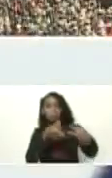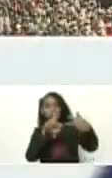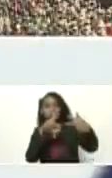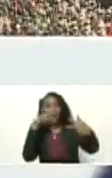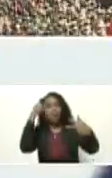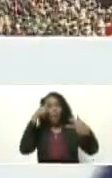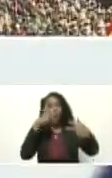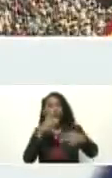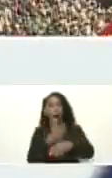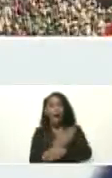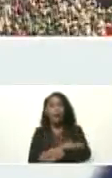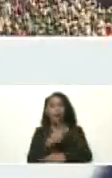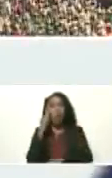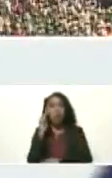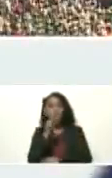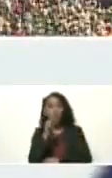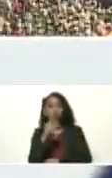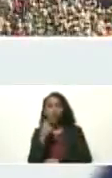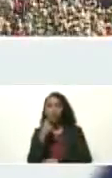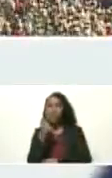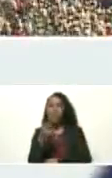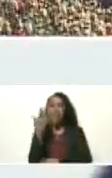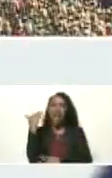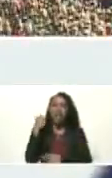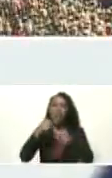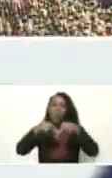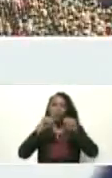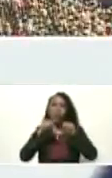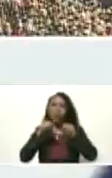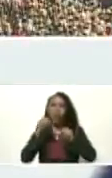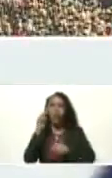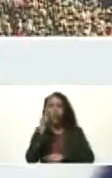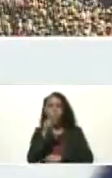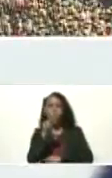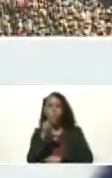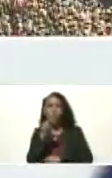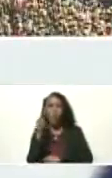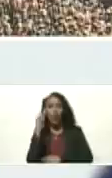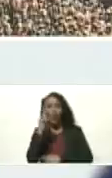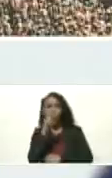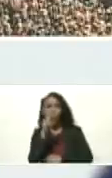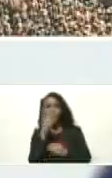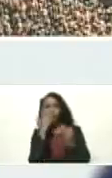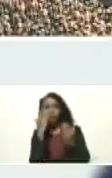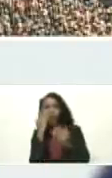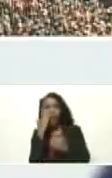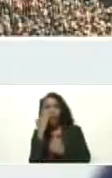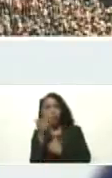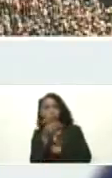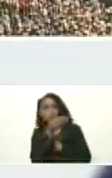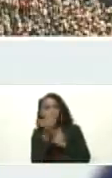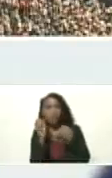Antes se decía, nos vemos, ¿cómo que se decía los motorizados? Nos vemos por el espejo, era la cosa.